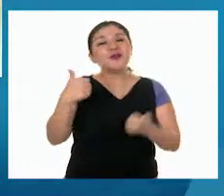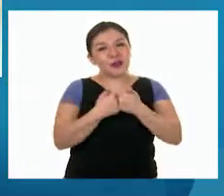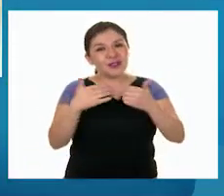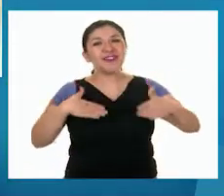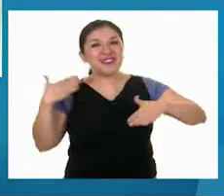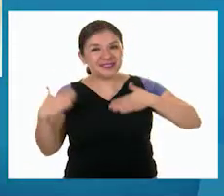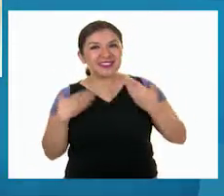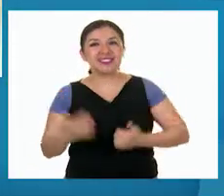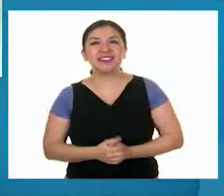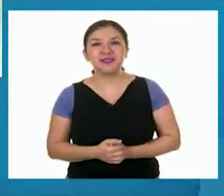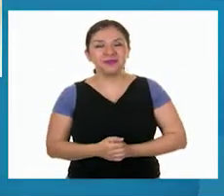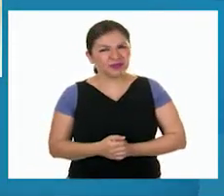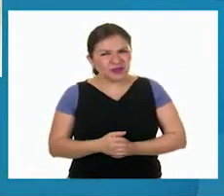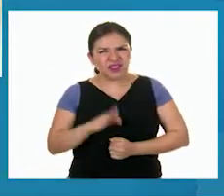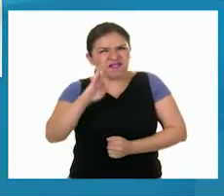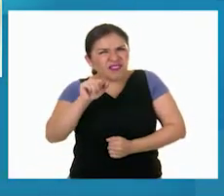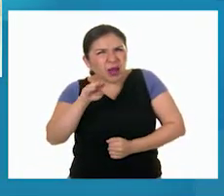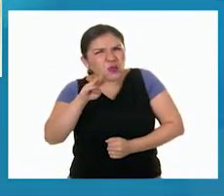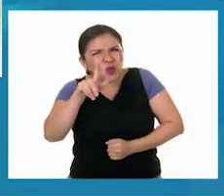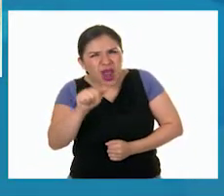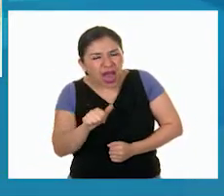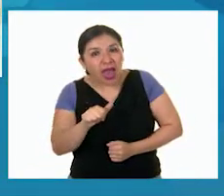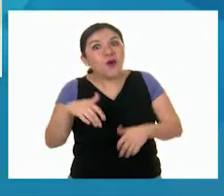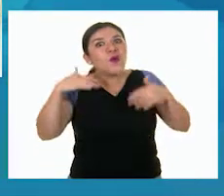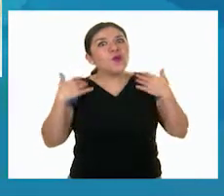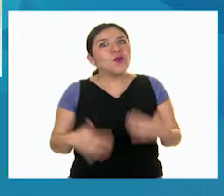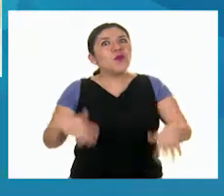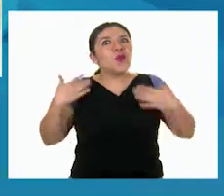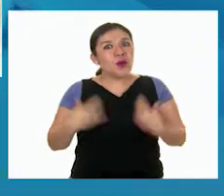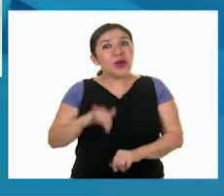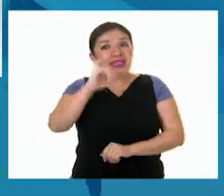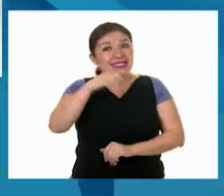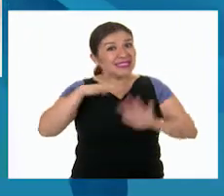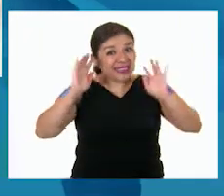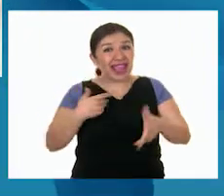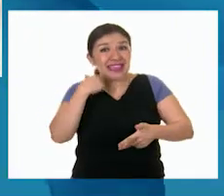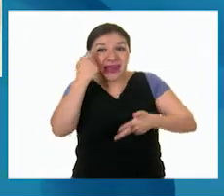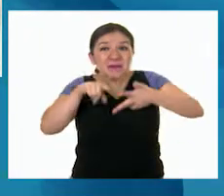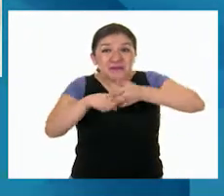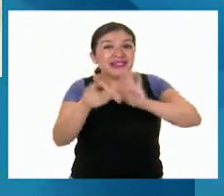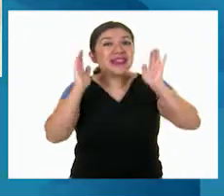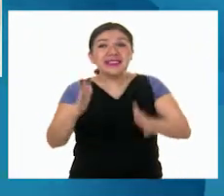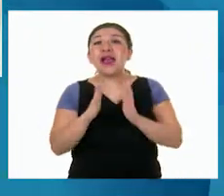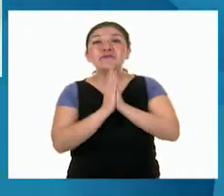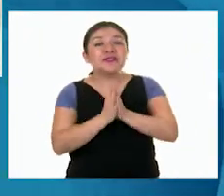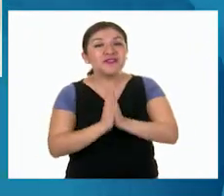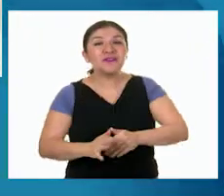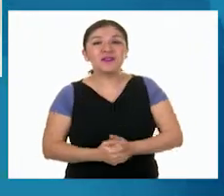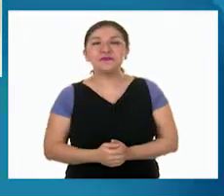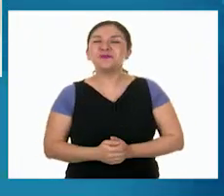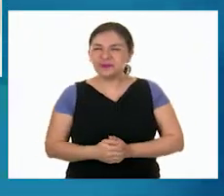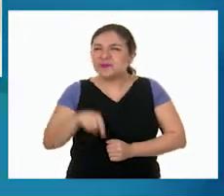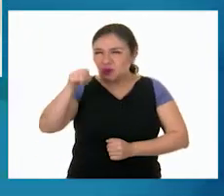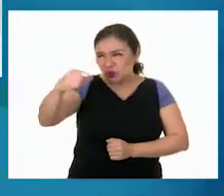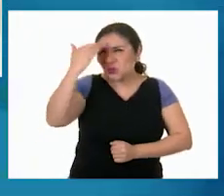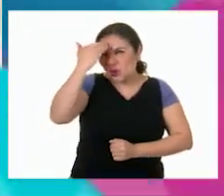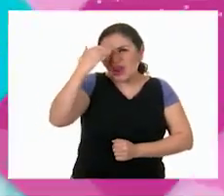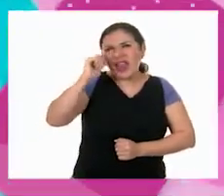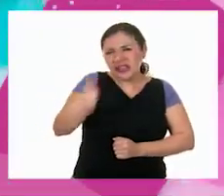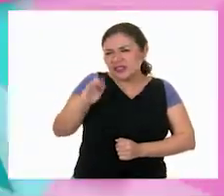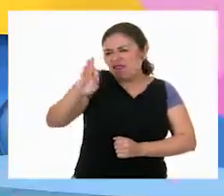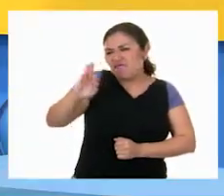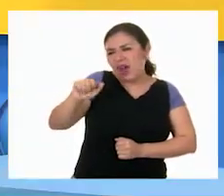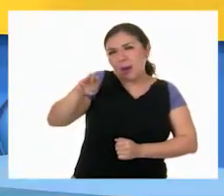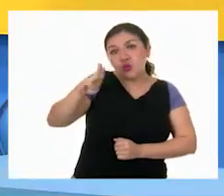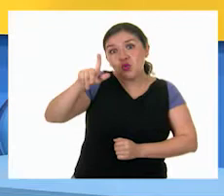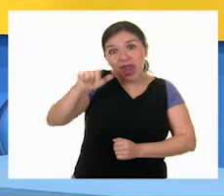divertida. ¿De fábulas? ¡Wow! Hay que empezar ya, por favor. Ustedes saben qué son las